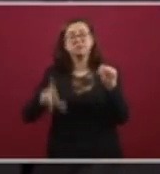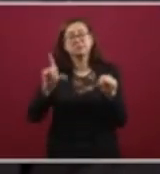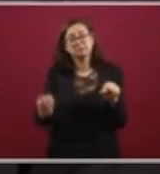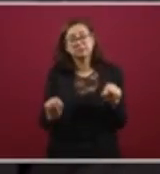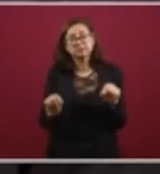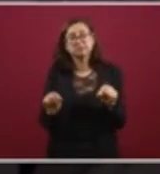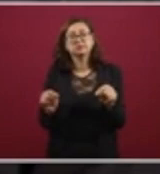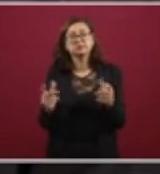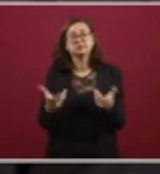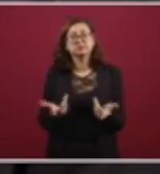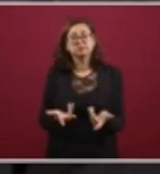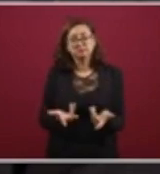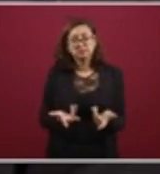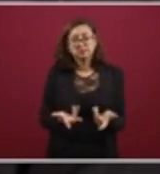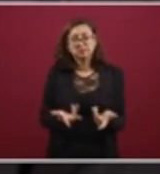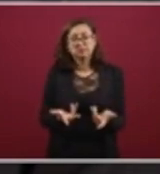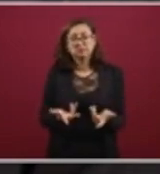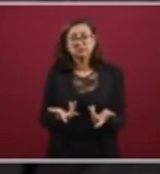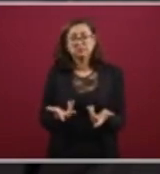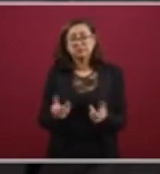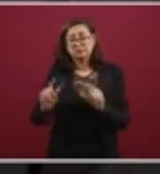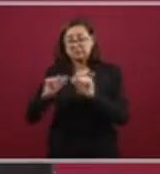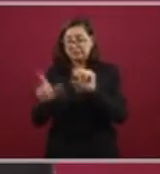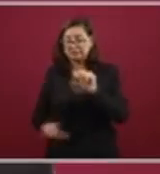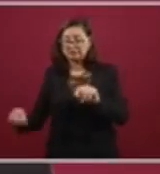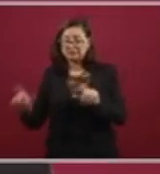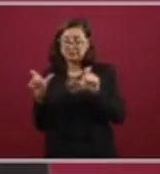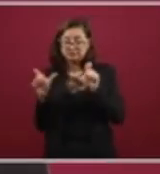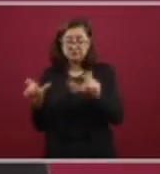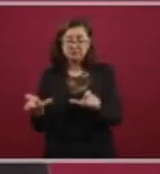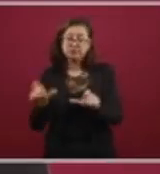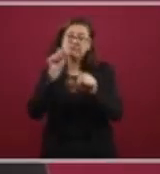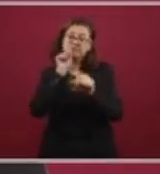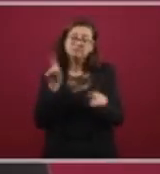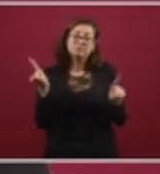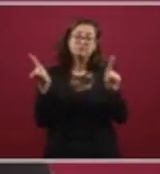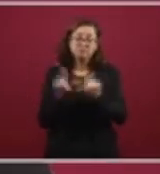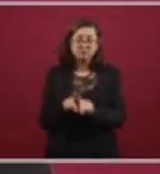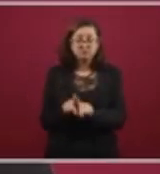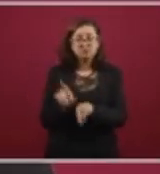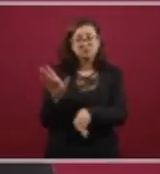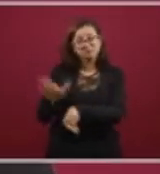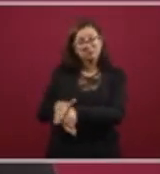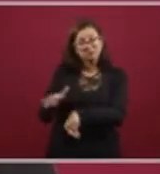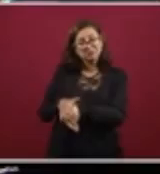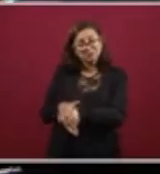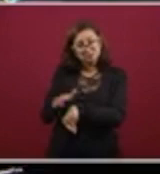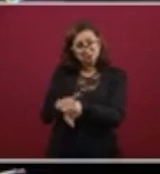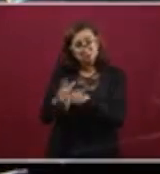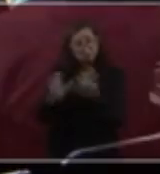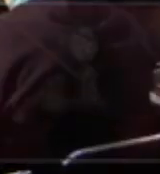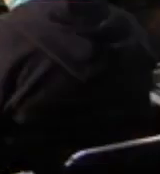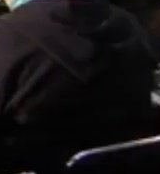Actuaron los de la Guardia Nacional también con mucha prudencia.